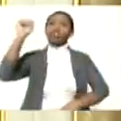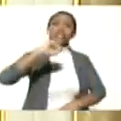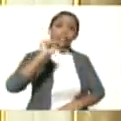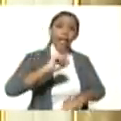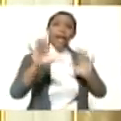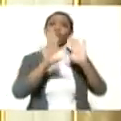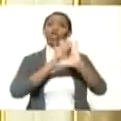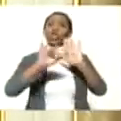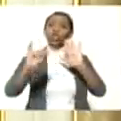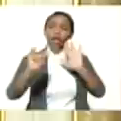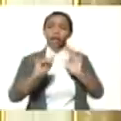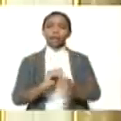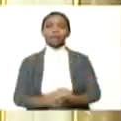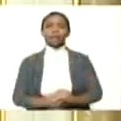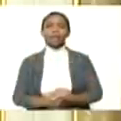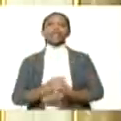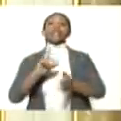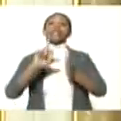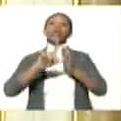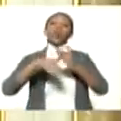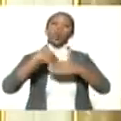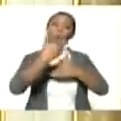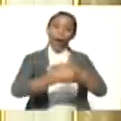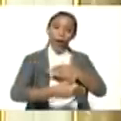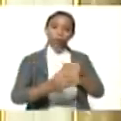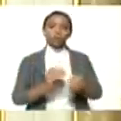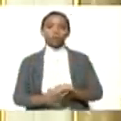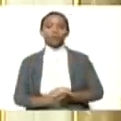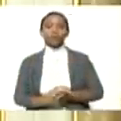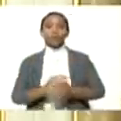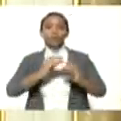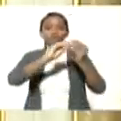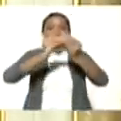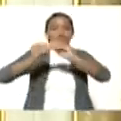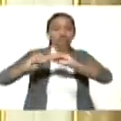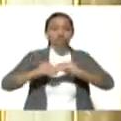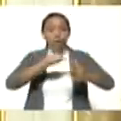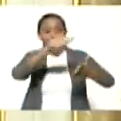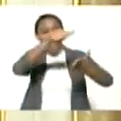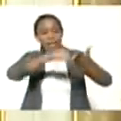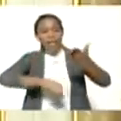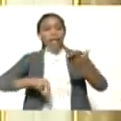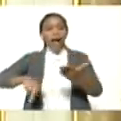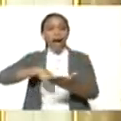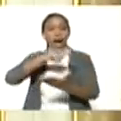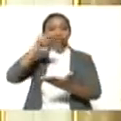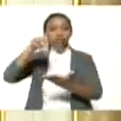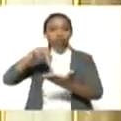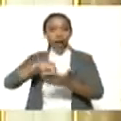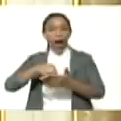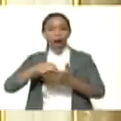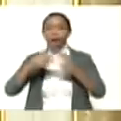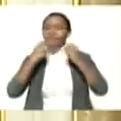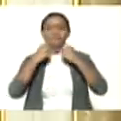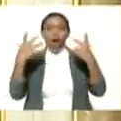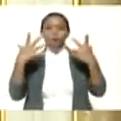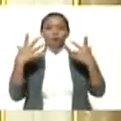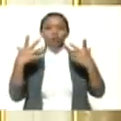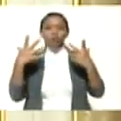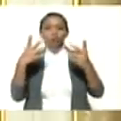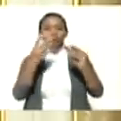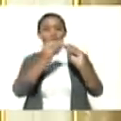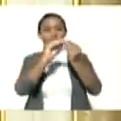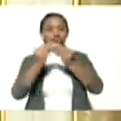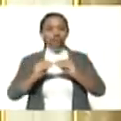constituyente. Y luego, cuando se conformaron las listas nacionales, el famoso quino,